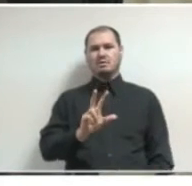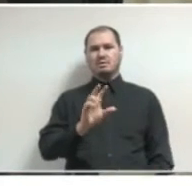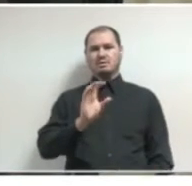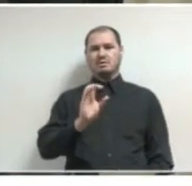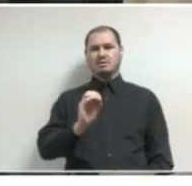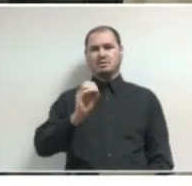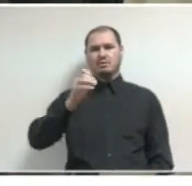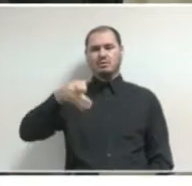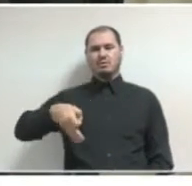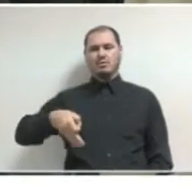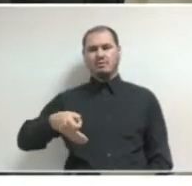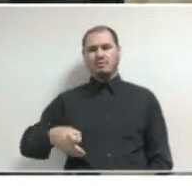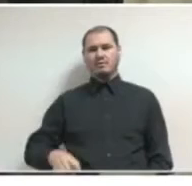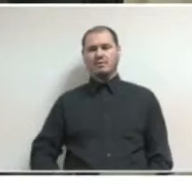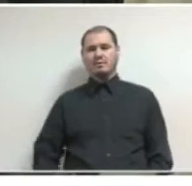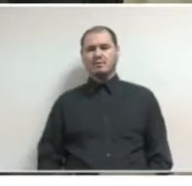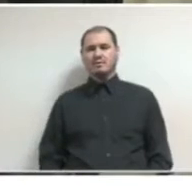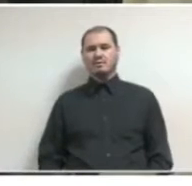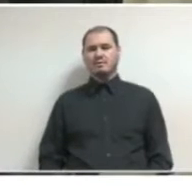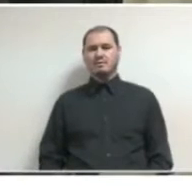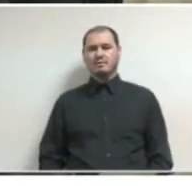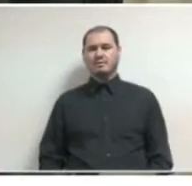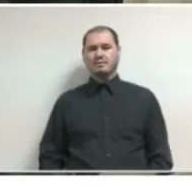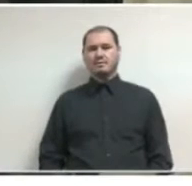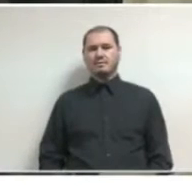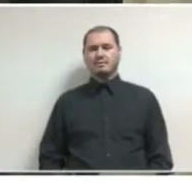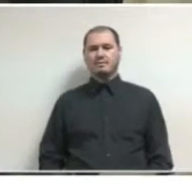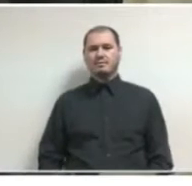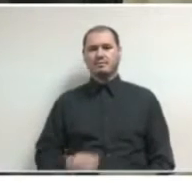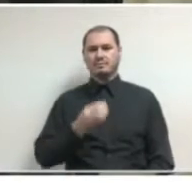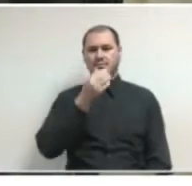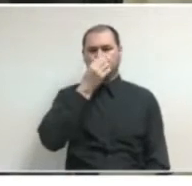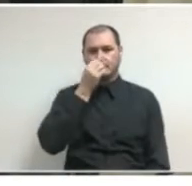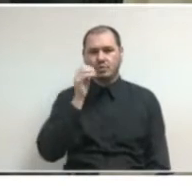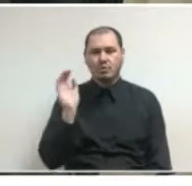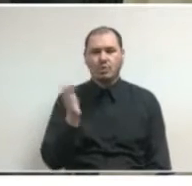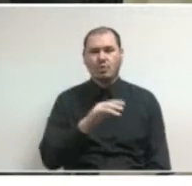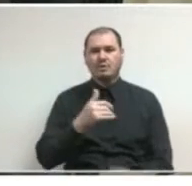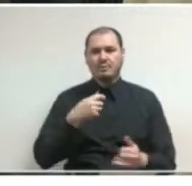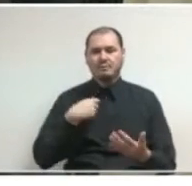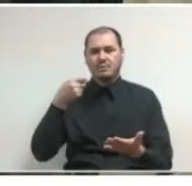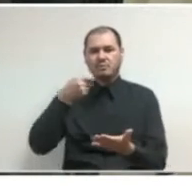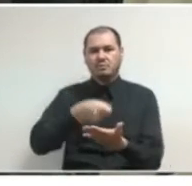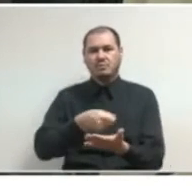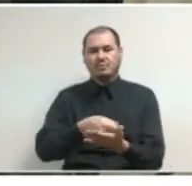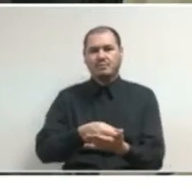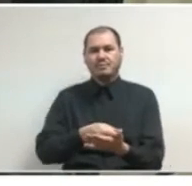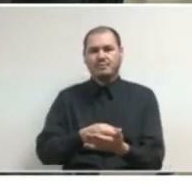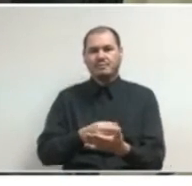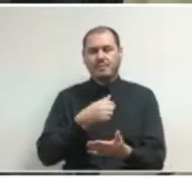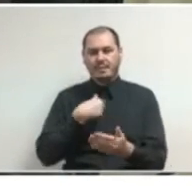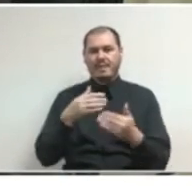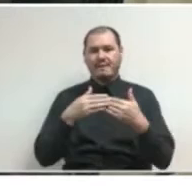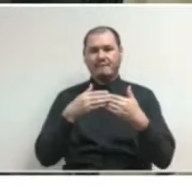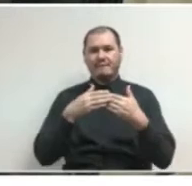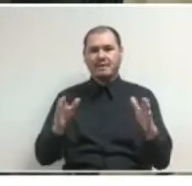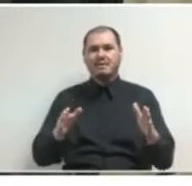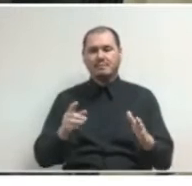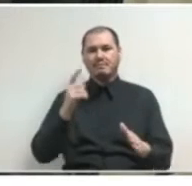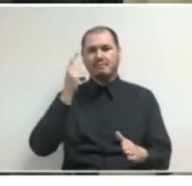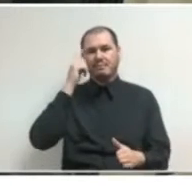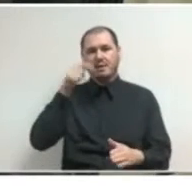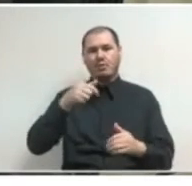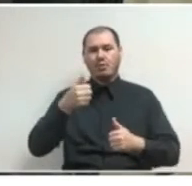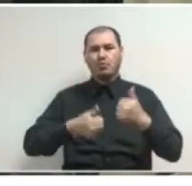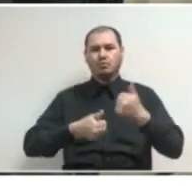2019, con SEMA y fue. Parte copiada dice: esta acordada se aplicará a todos los juegos acordada disponibles que hayan sido habilitados para ser